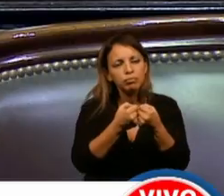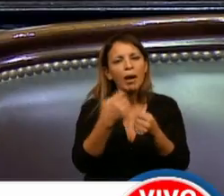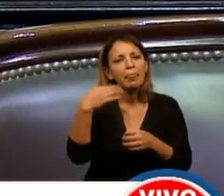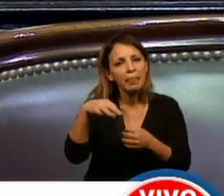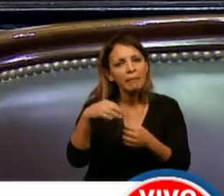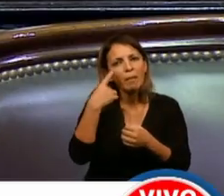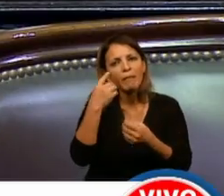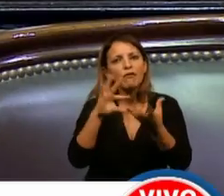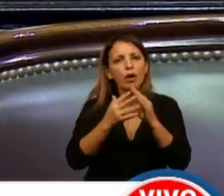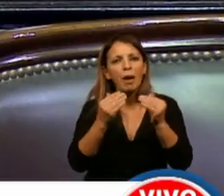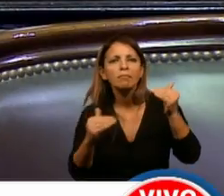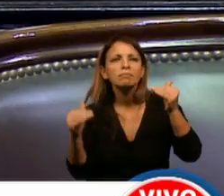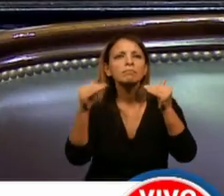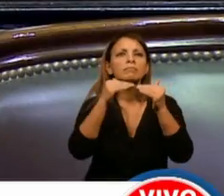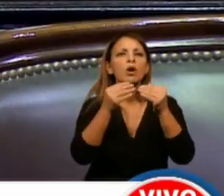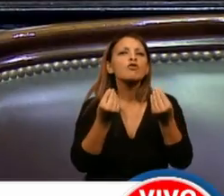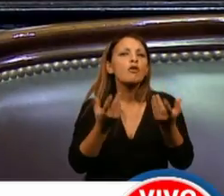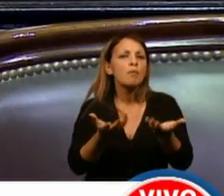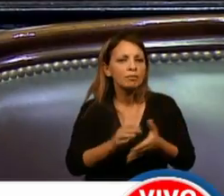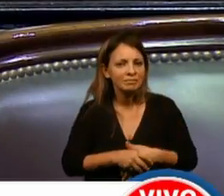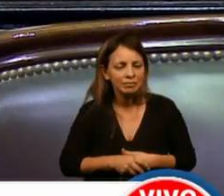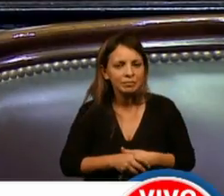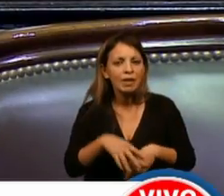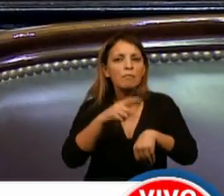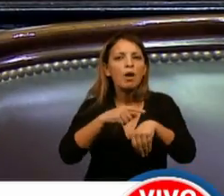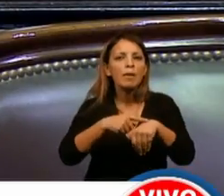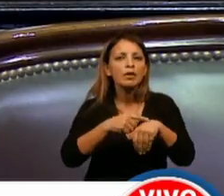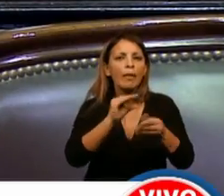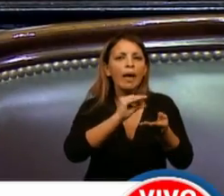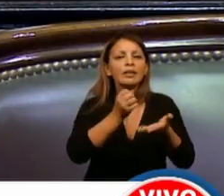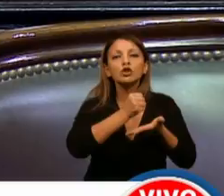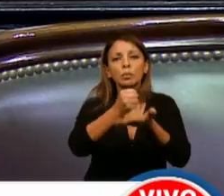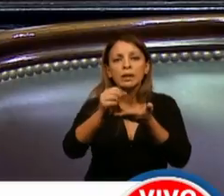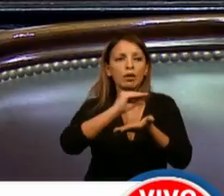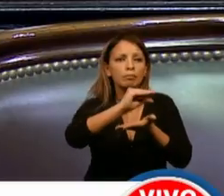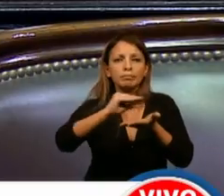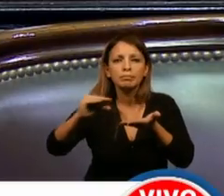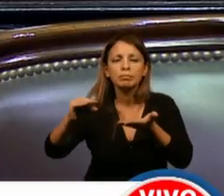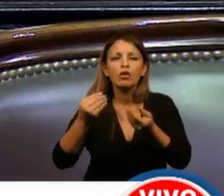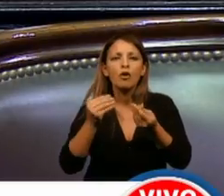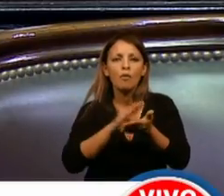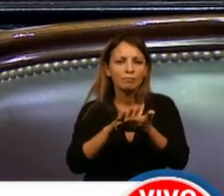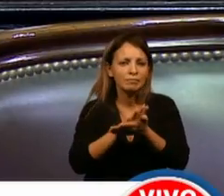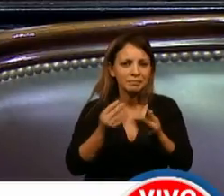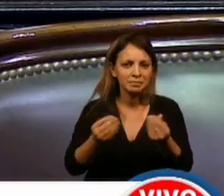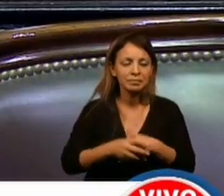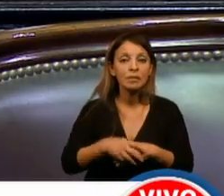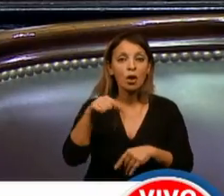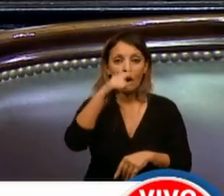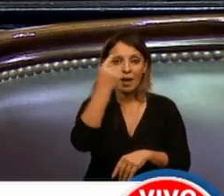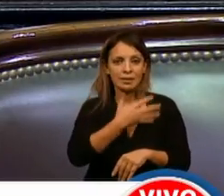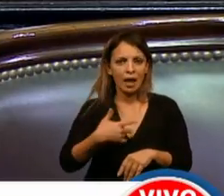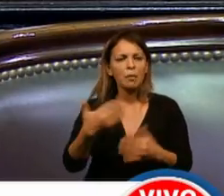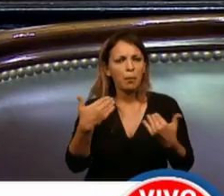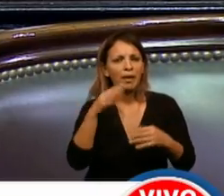manera somos equitativos a la hora de la distribución de los subsidios y hoy el estado tiene mecanismo para diferenciar